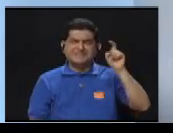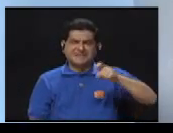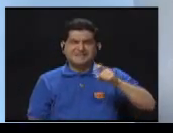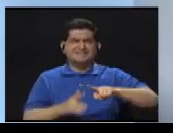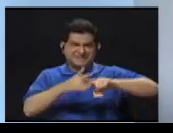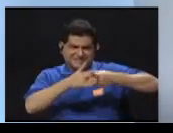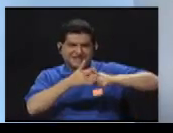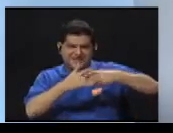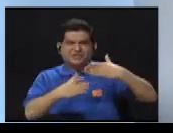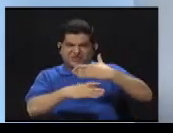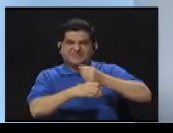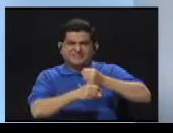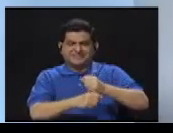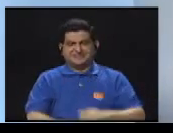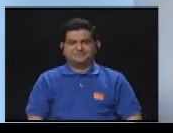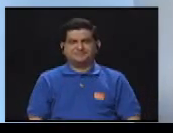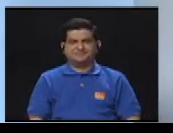que hacer algunos retoques, claro.